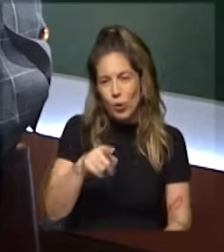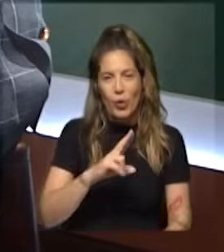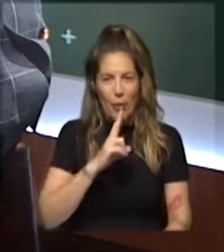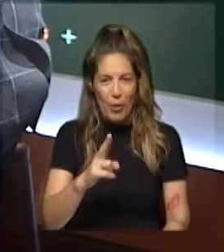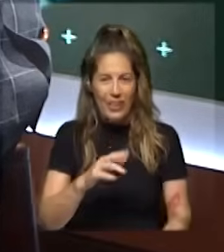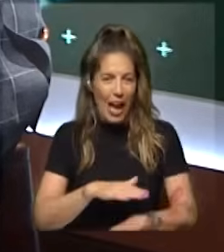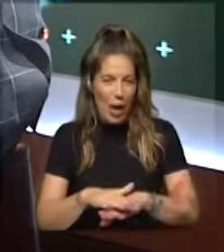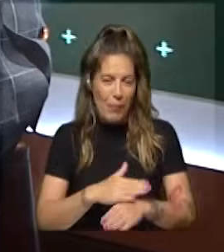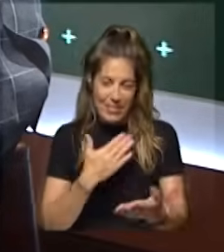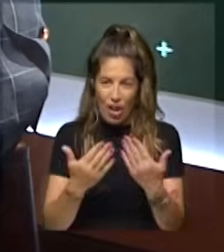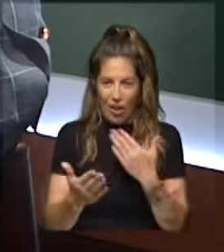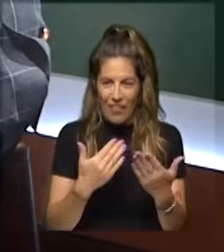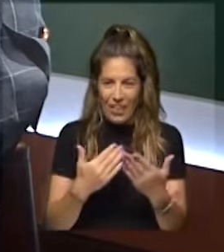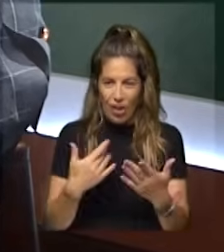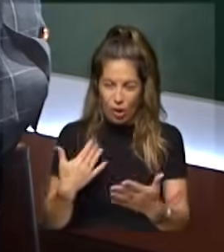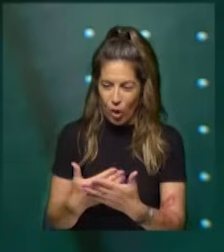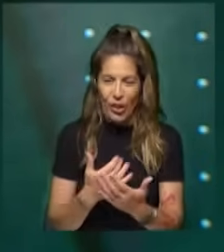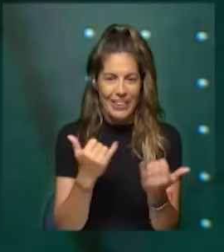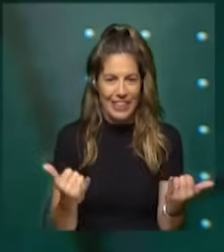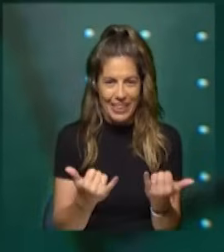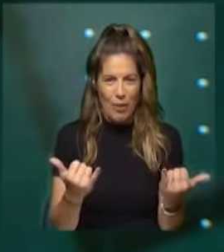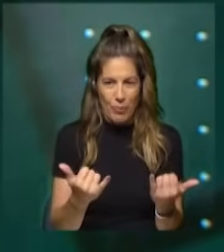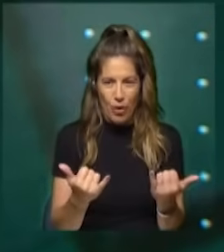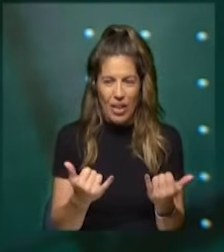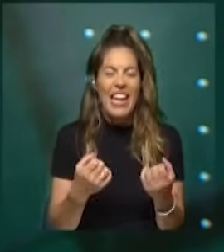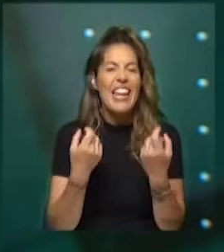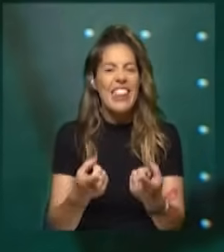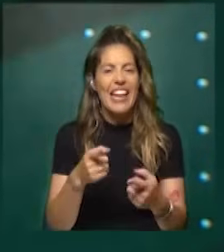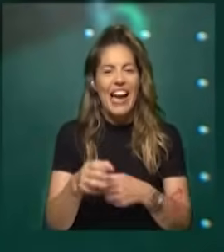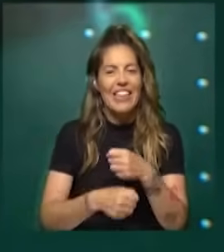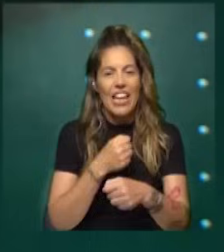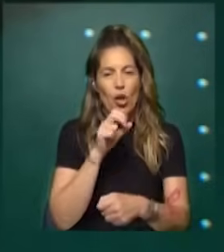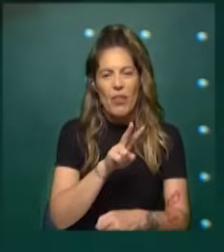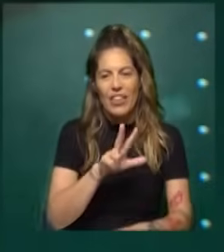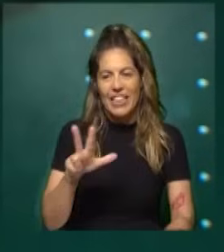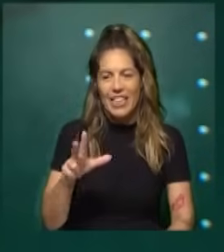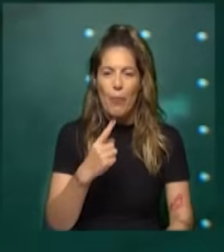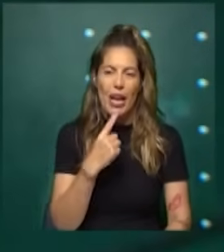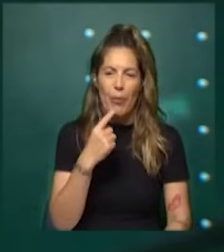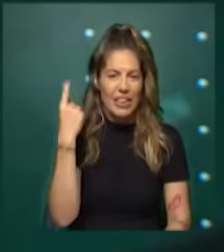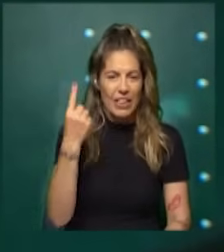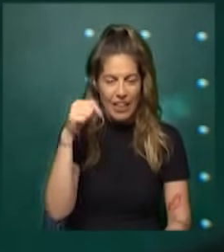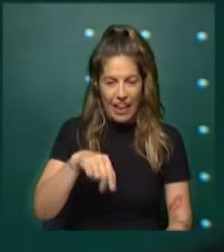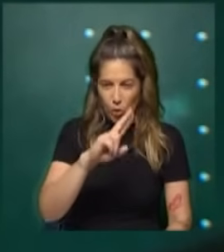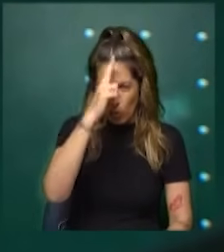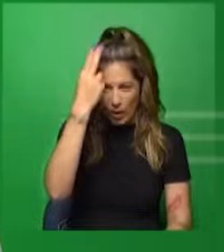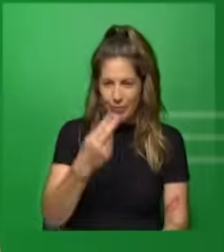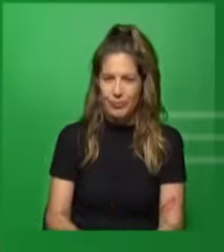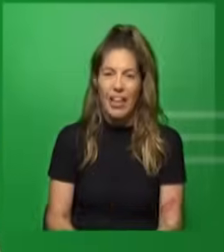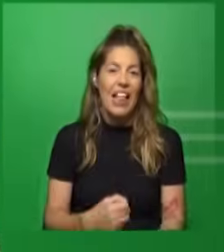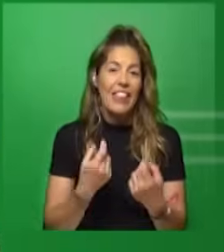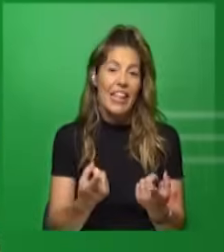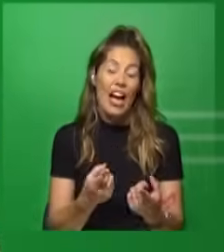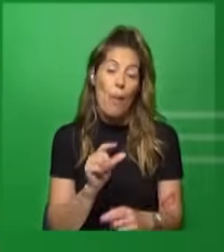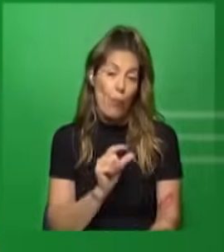venido hablando durante todo este tiempo. Pero bueno, ¿qué deja este año 2023 para la política internacional de Uruguay? Y yo creo que deja muy